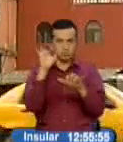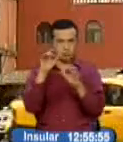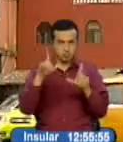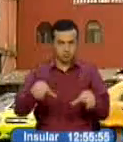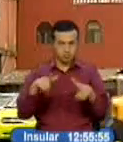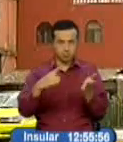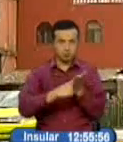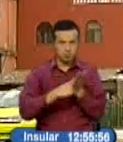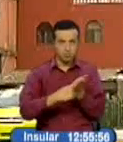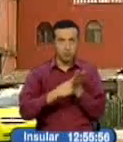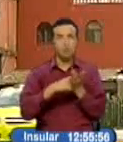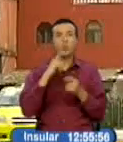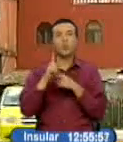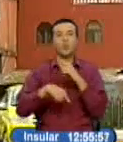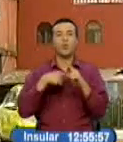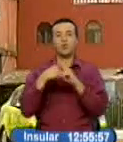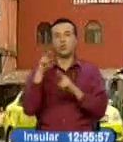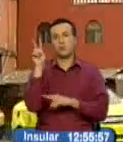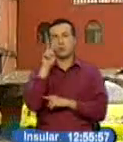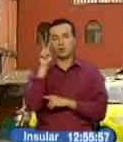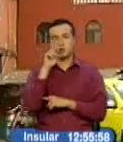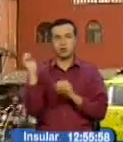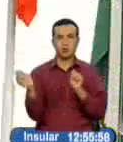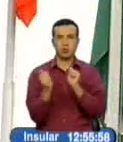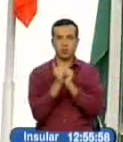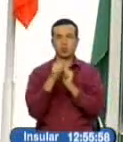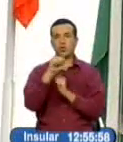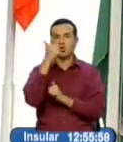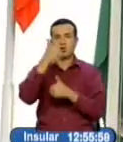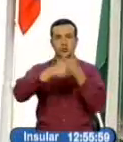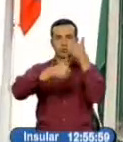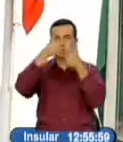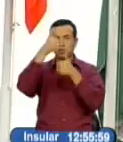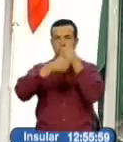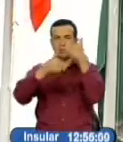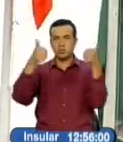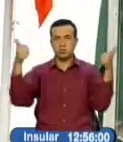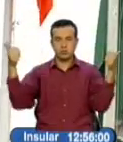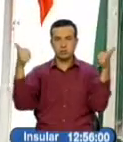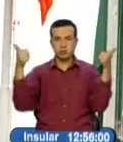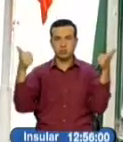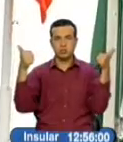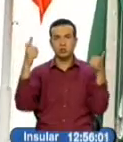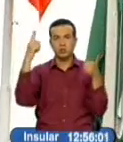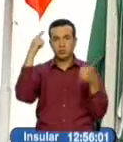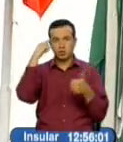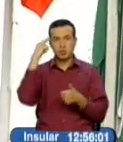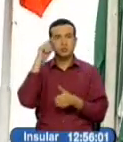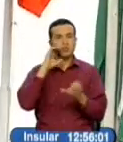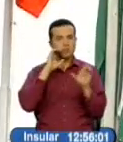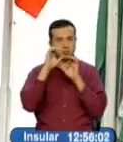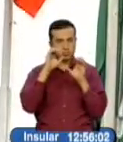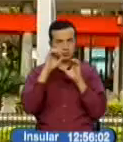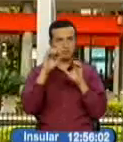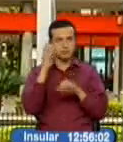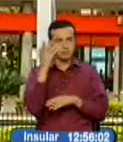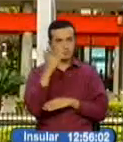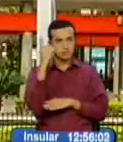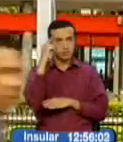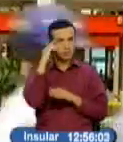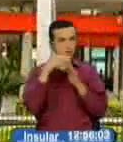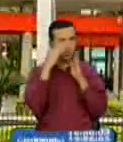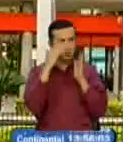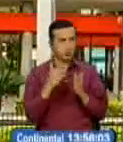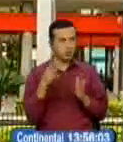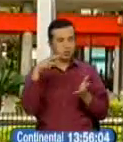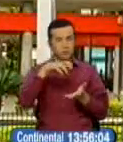se realizará este día viernes junto a otras autoridades estatales. Conversamos con el gobernador de